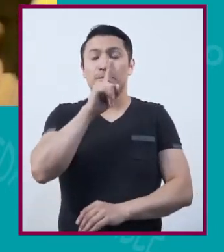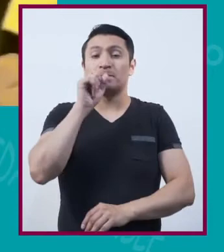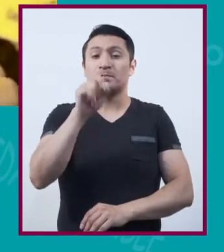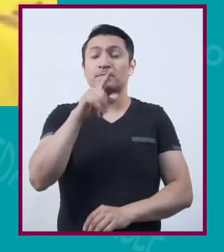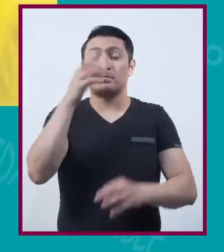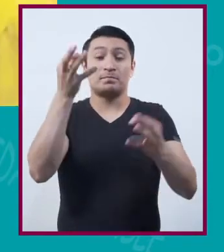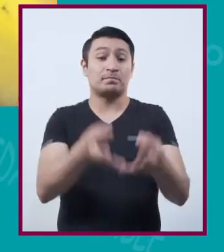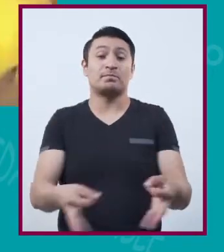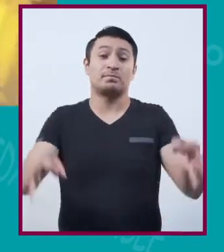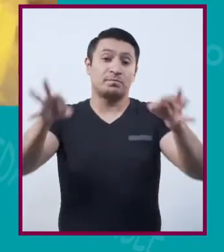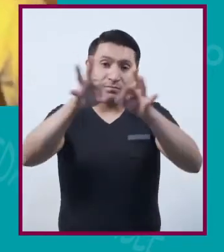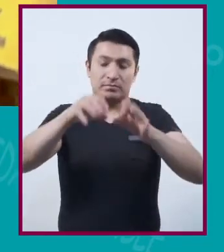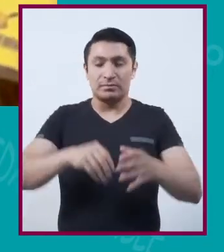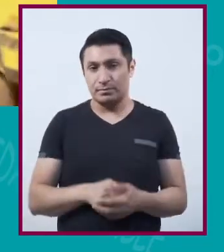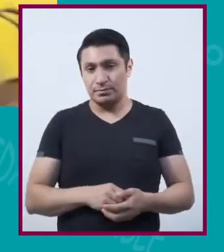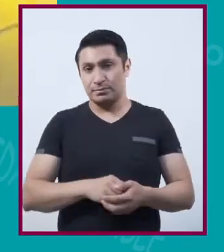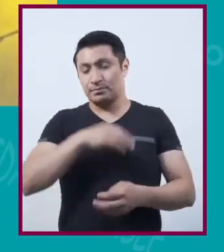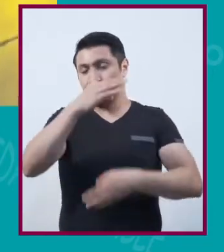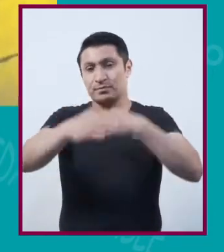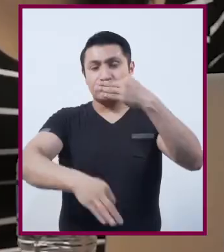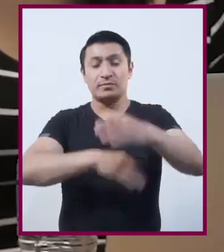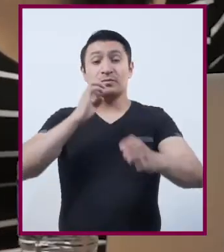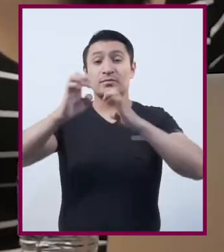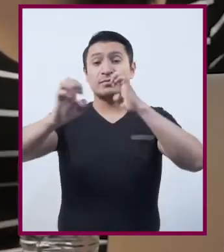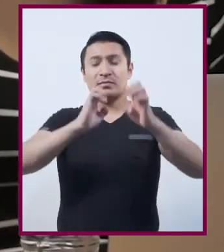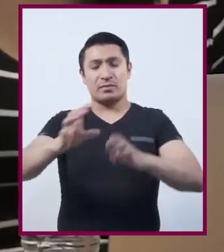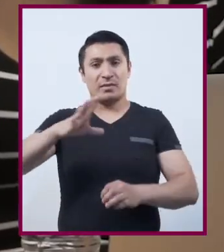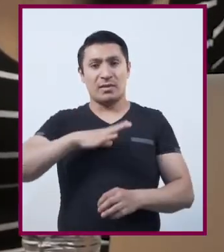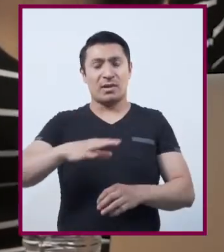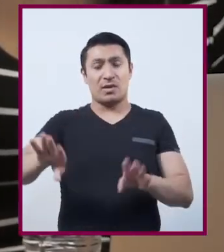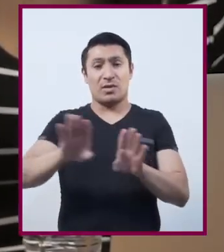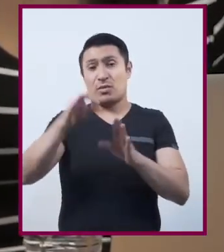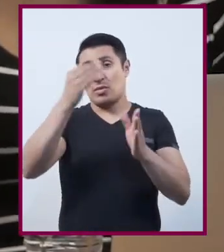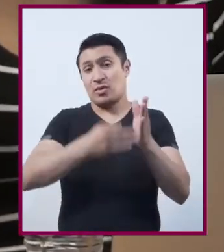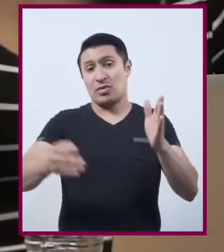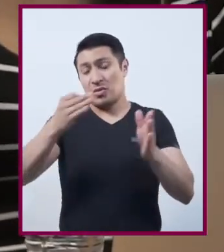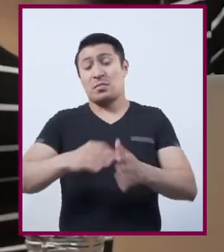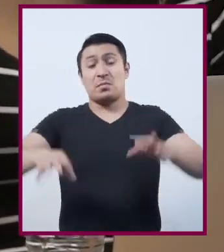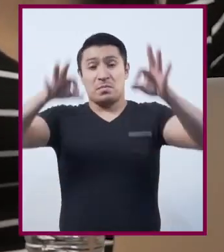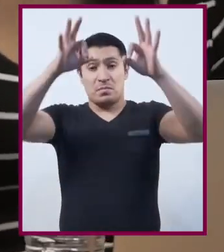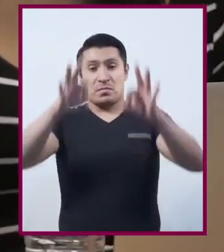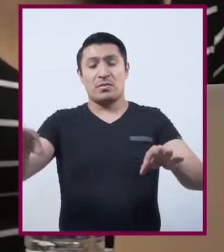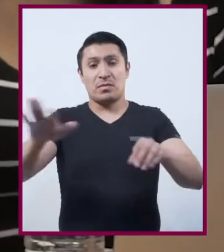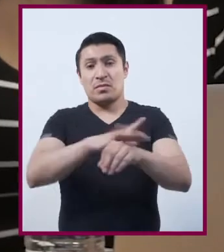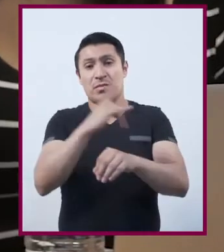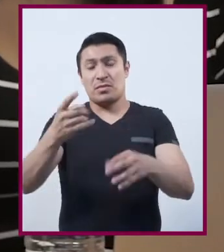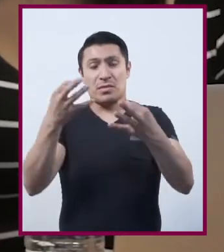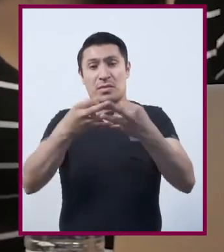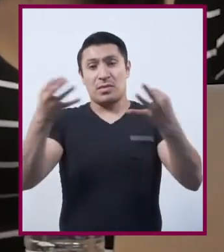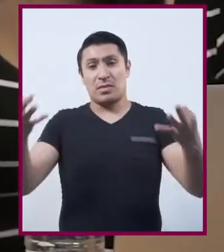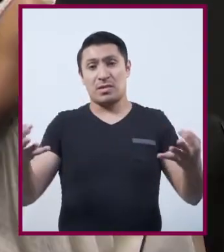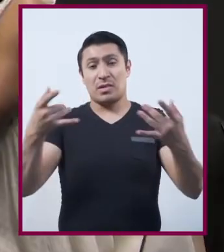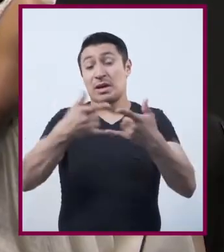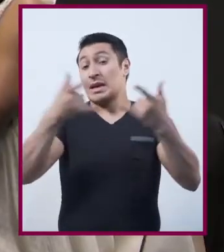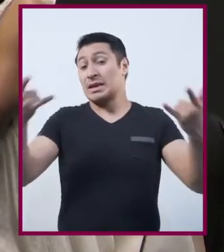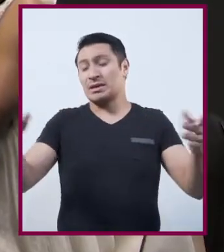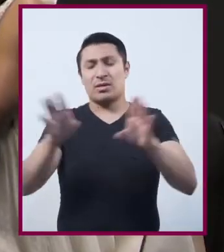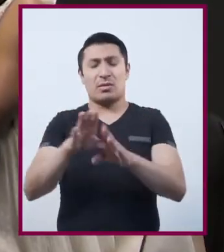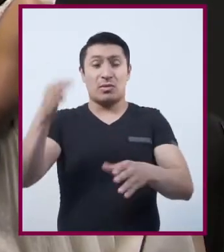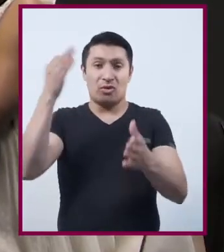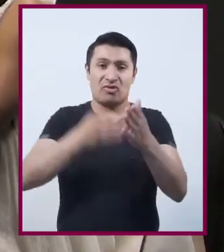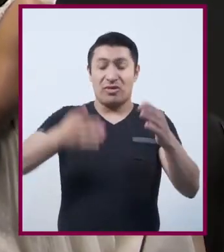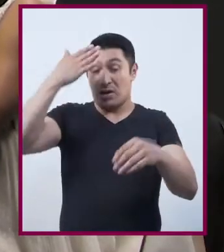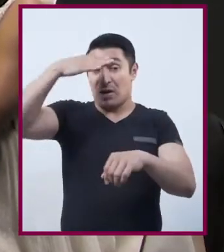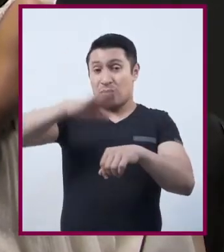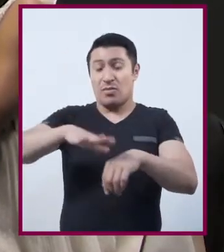los ademanes y los silencios también comunican. Dado que toda entrevista presupone cierta falta de exactitud por la distorsión de